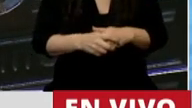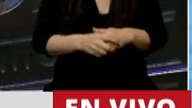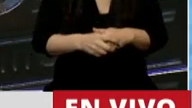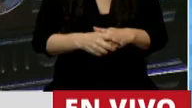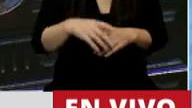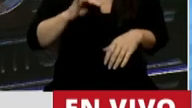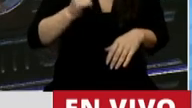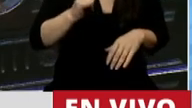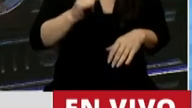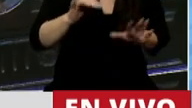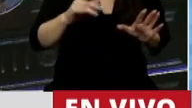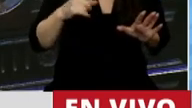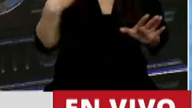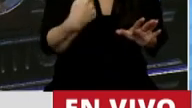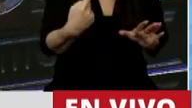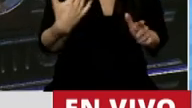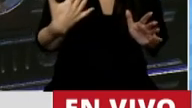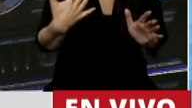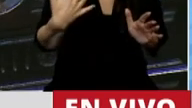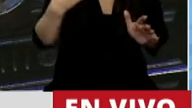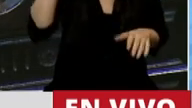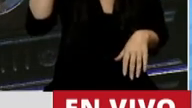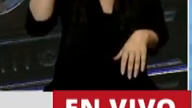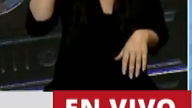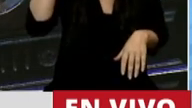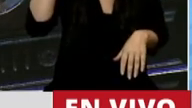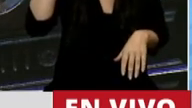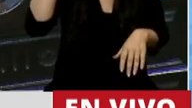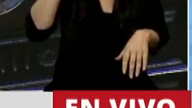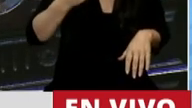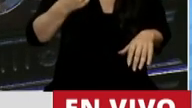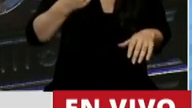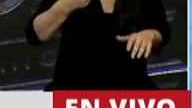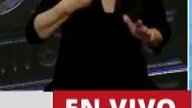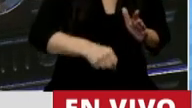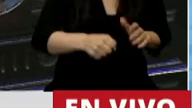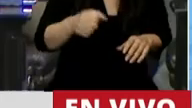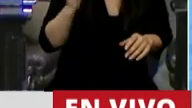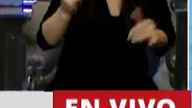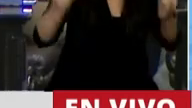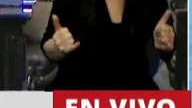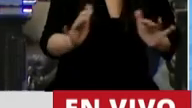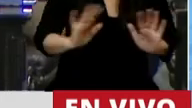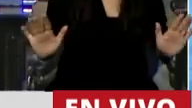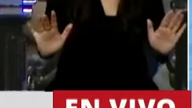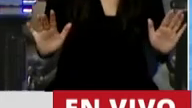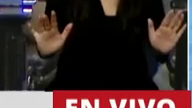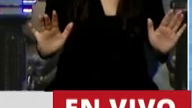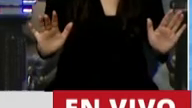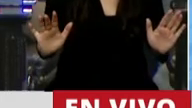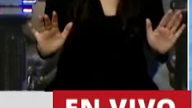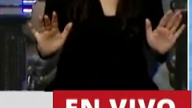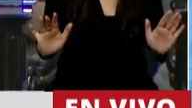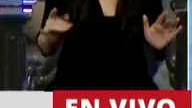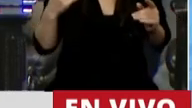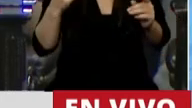Básicamente todos nosotros podemos llegar a la conclusión de que los abortos se realizan. La diferencia no